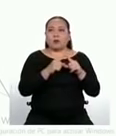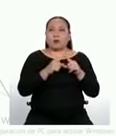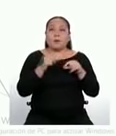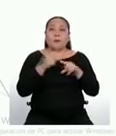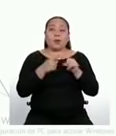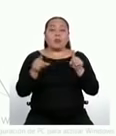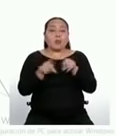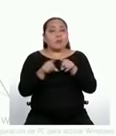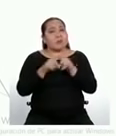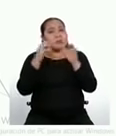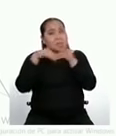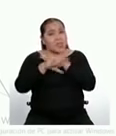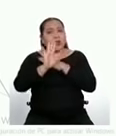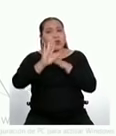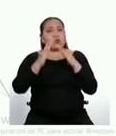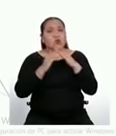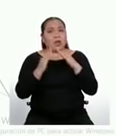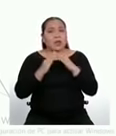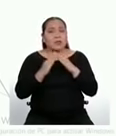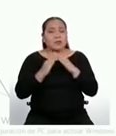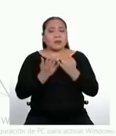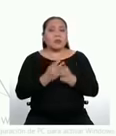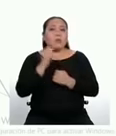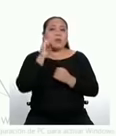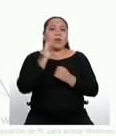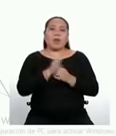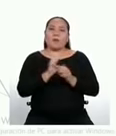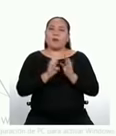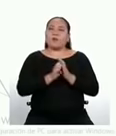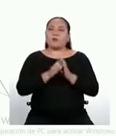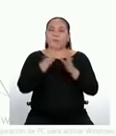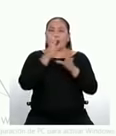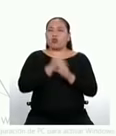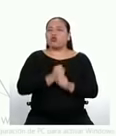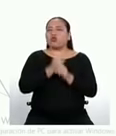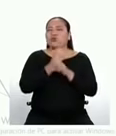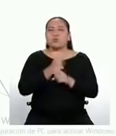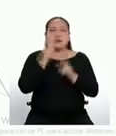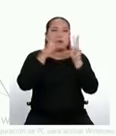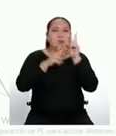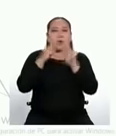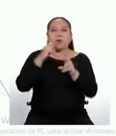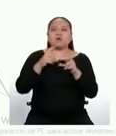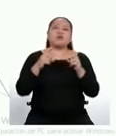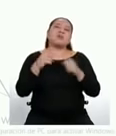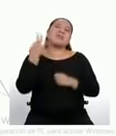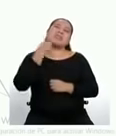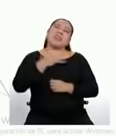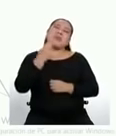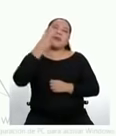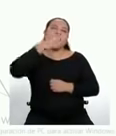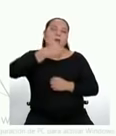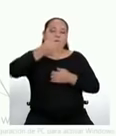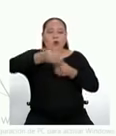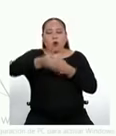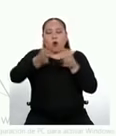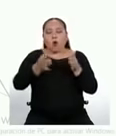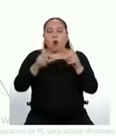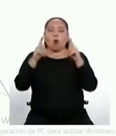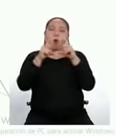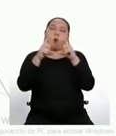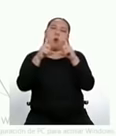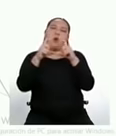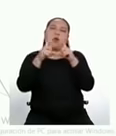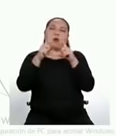espacio para habitar. Creo que estamos muy acostumbrados a identificar nuestro cuarto cuadrado, nuestra sala cuadrada, nuestro